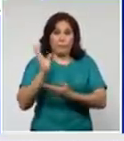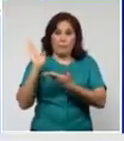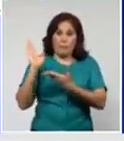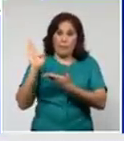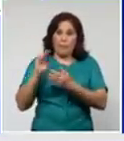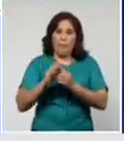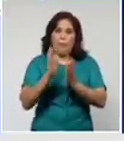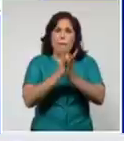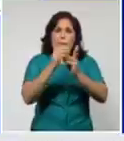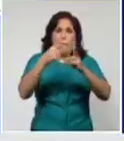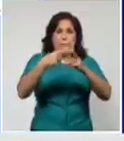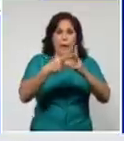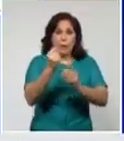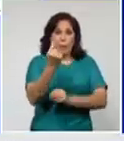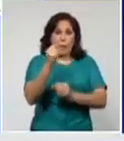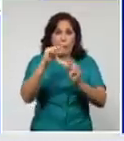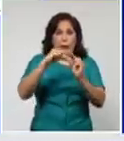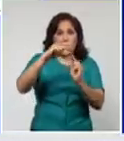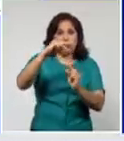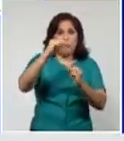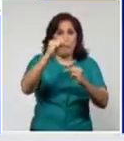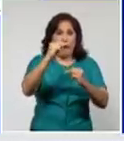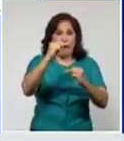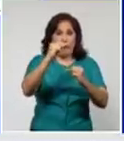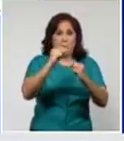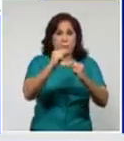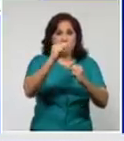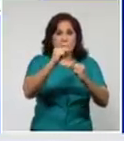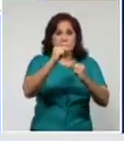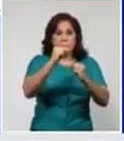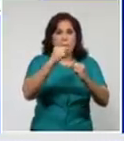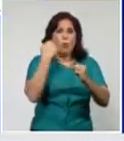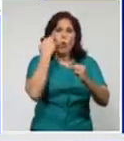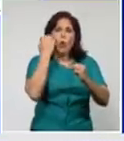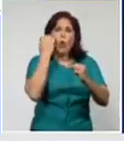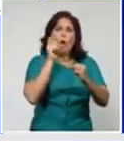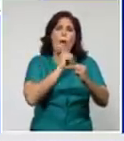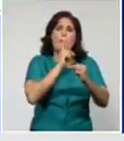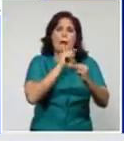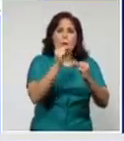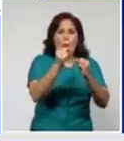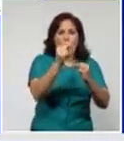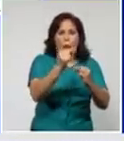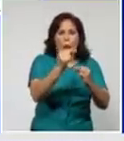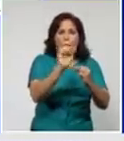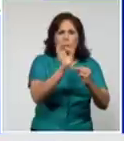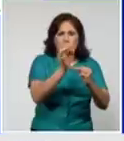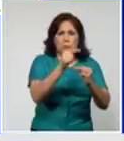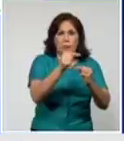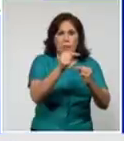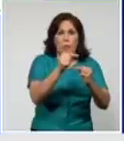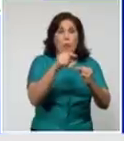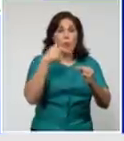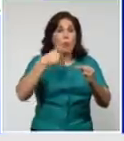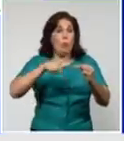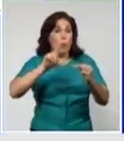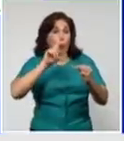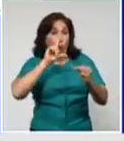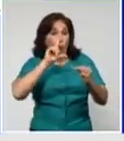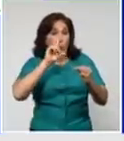mayo es la primera barrita que está por acá de color amarillo. En junio,